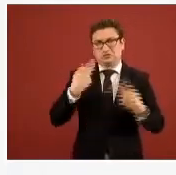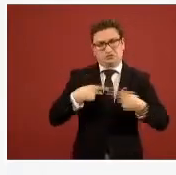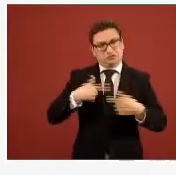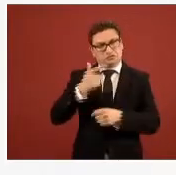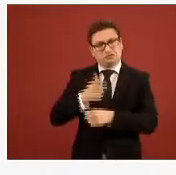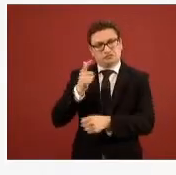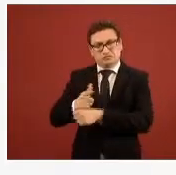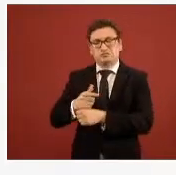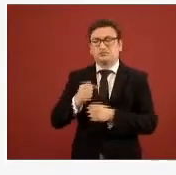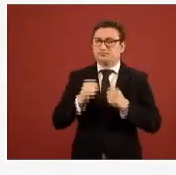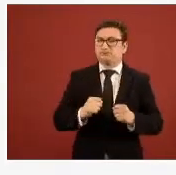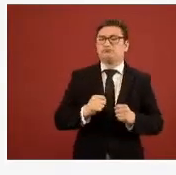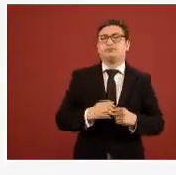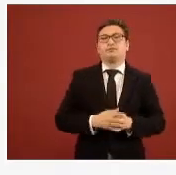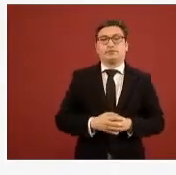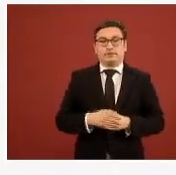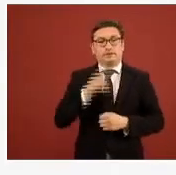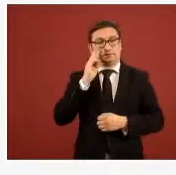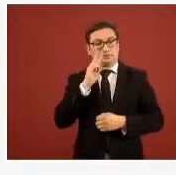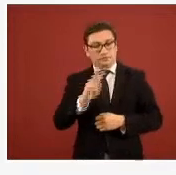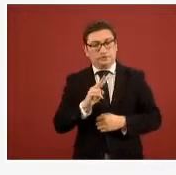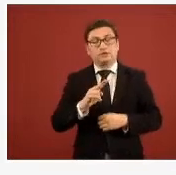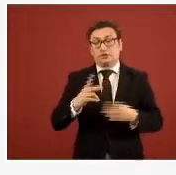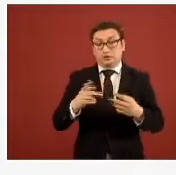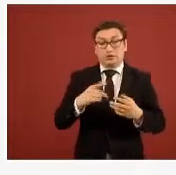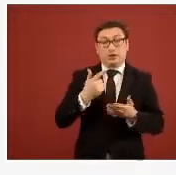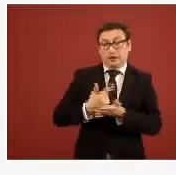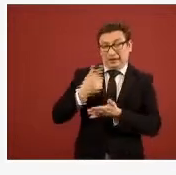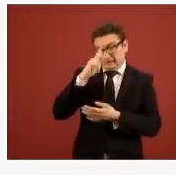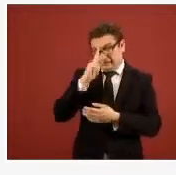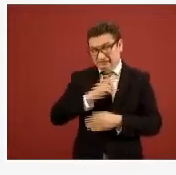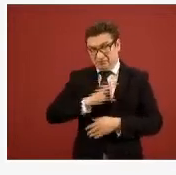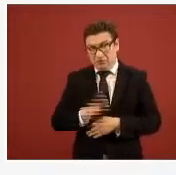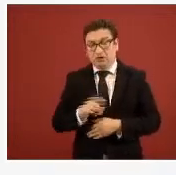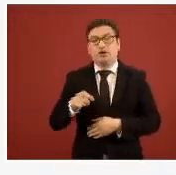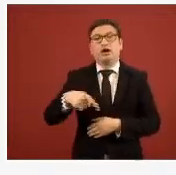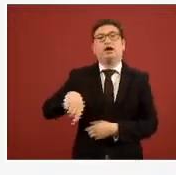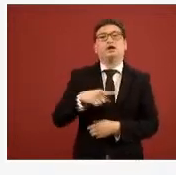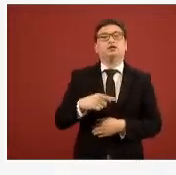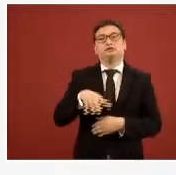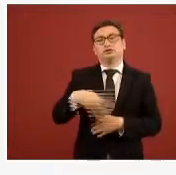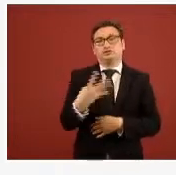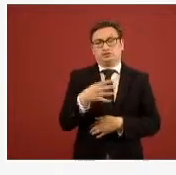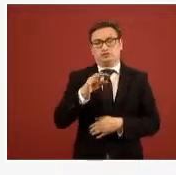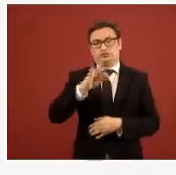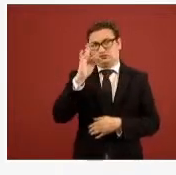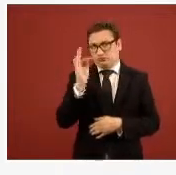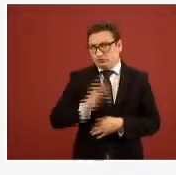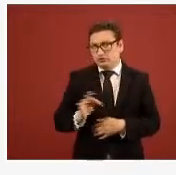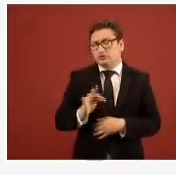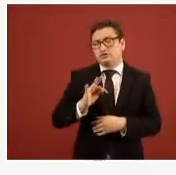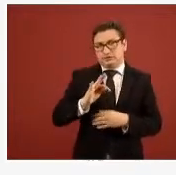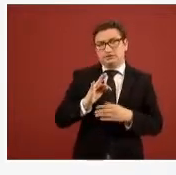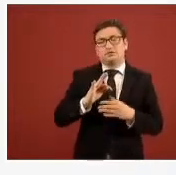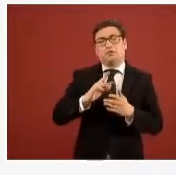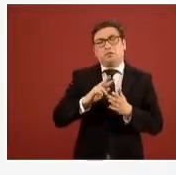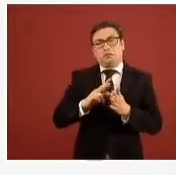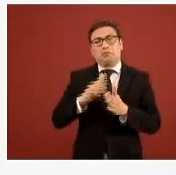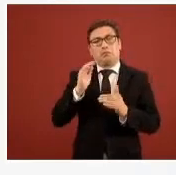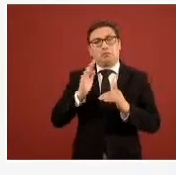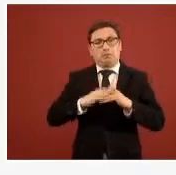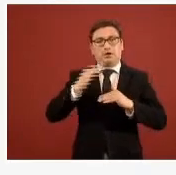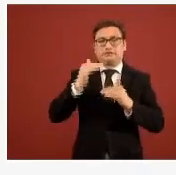se han confirmado. Vean cómo la letalidad, que es del 14%, prácticamente 3 veces a la